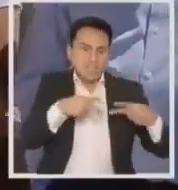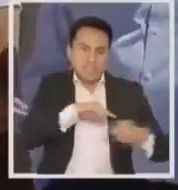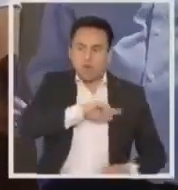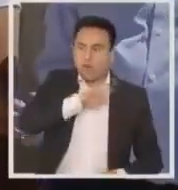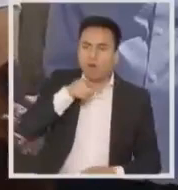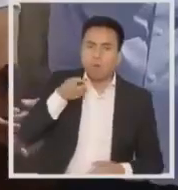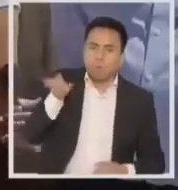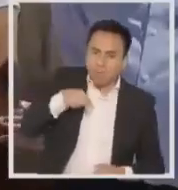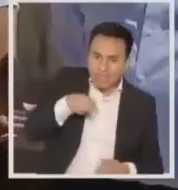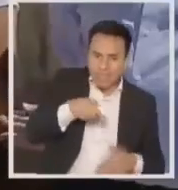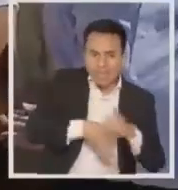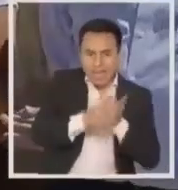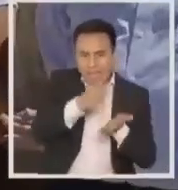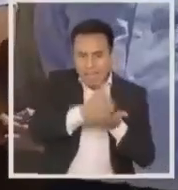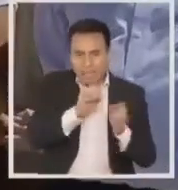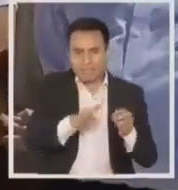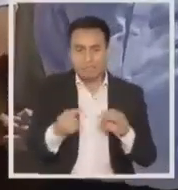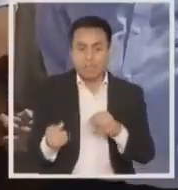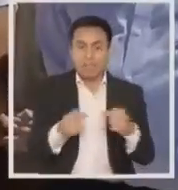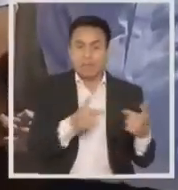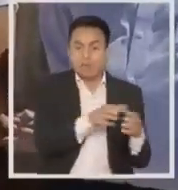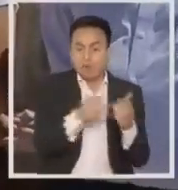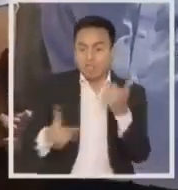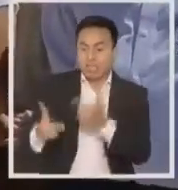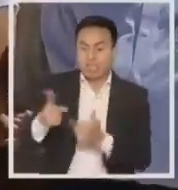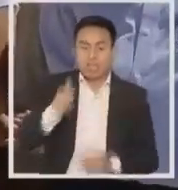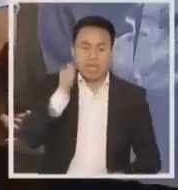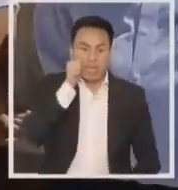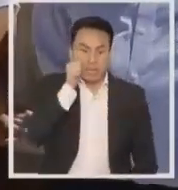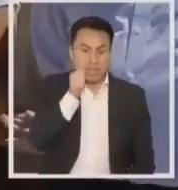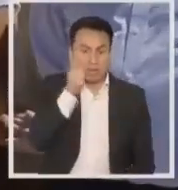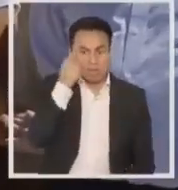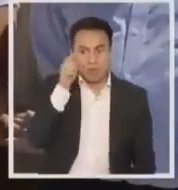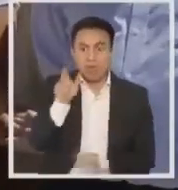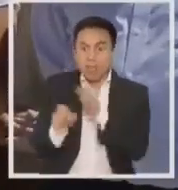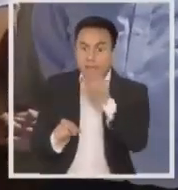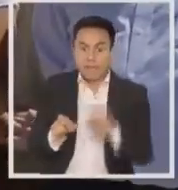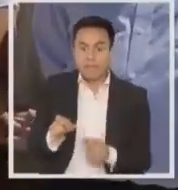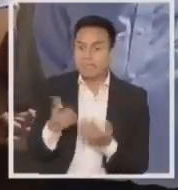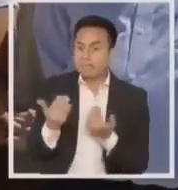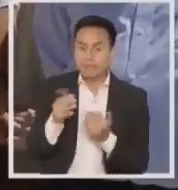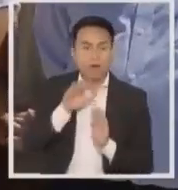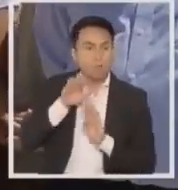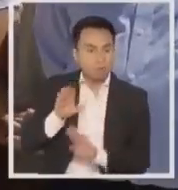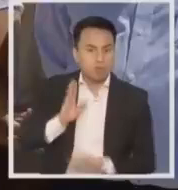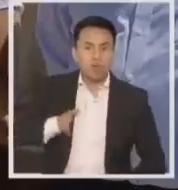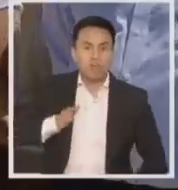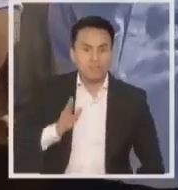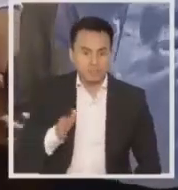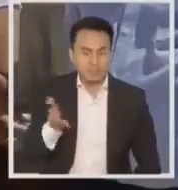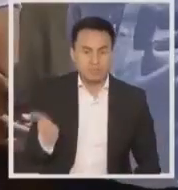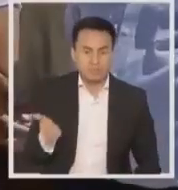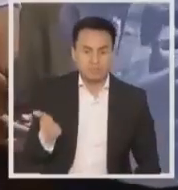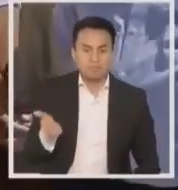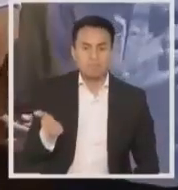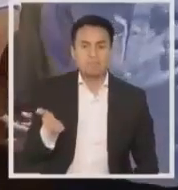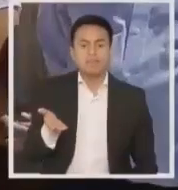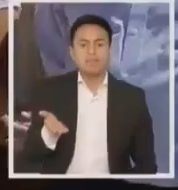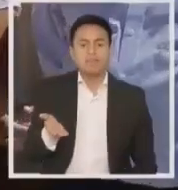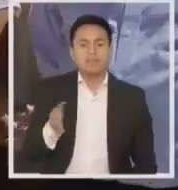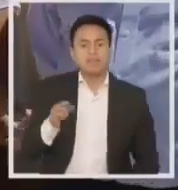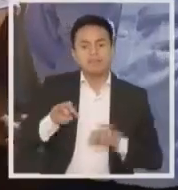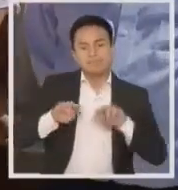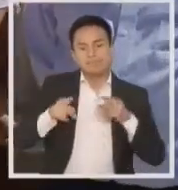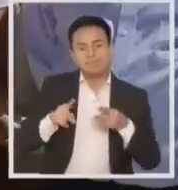a clases, las peleas políticas de cada día. Pero acá la gente va a seguir necesitando apoyo. Así es. Y por